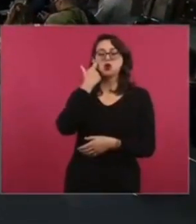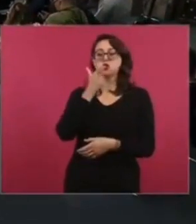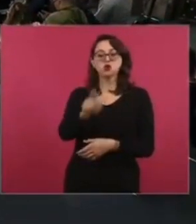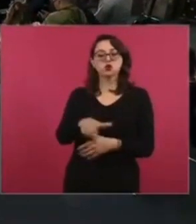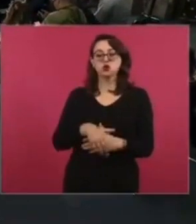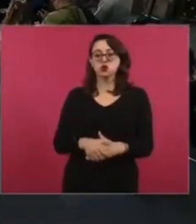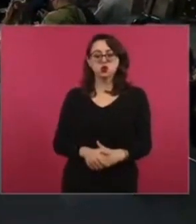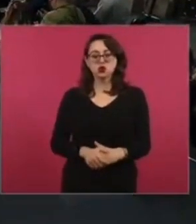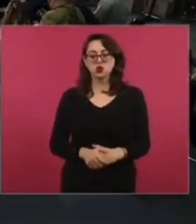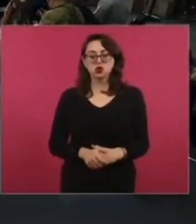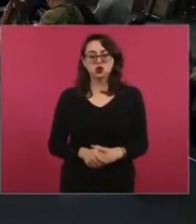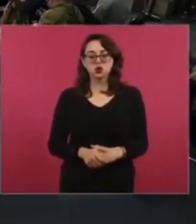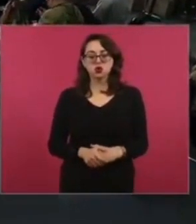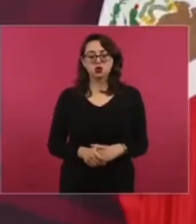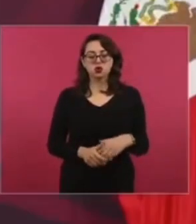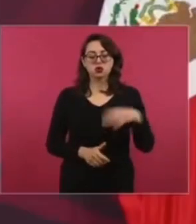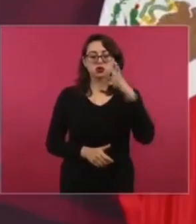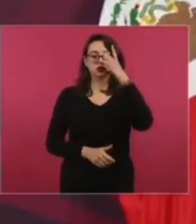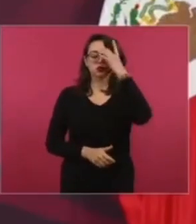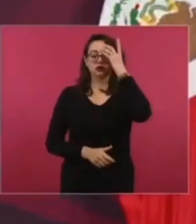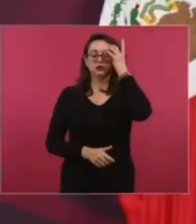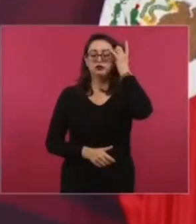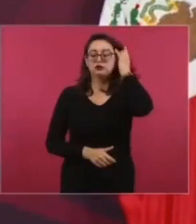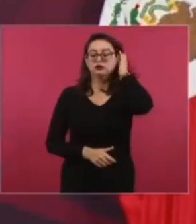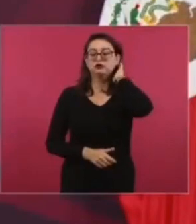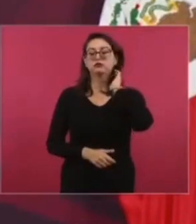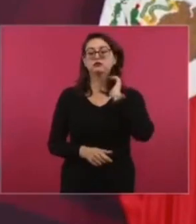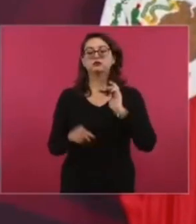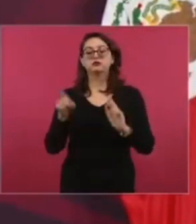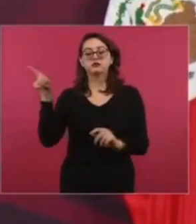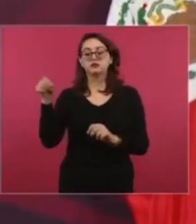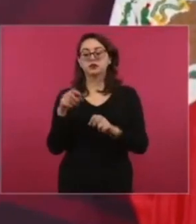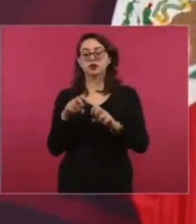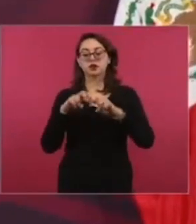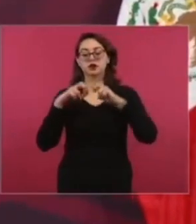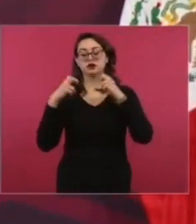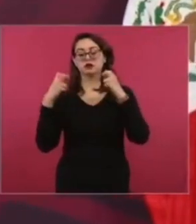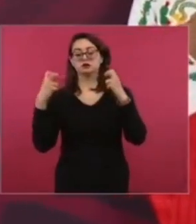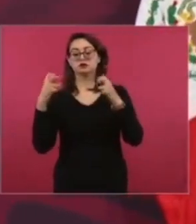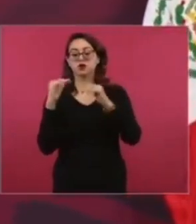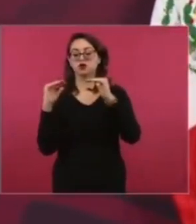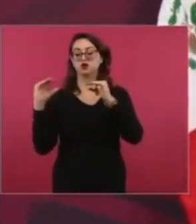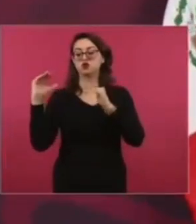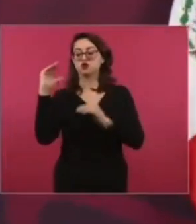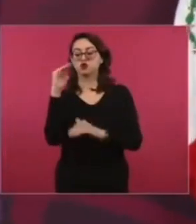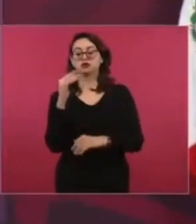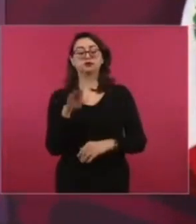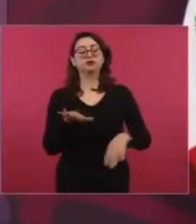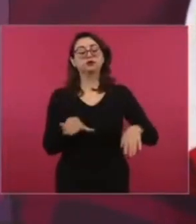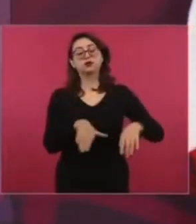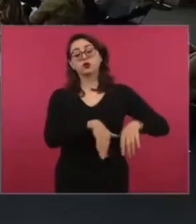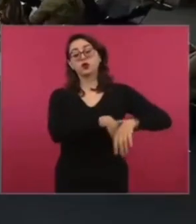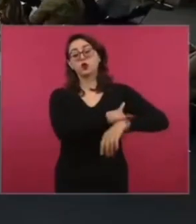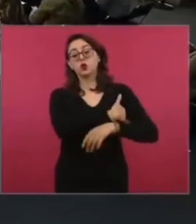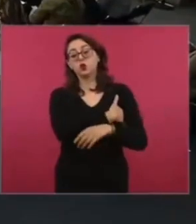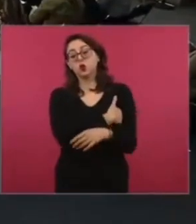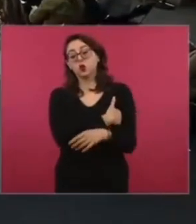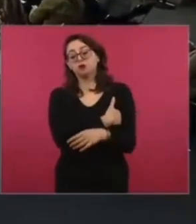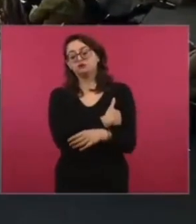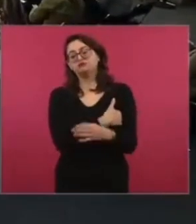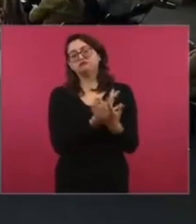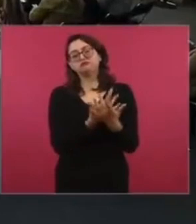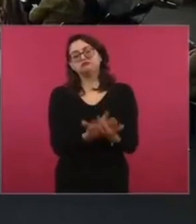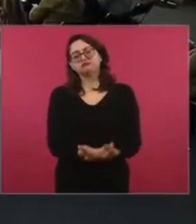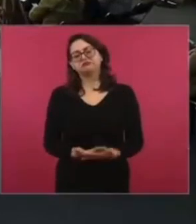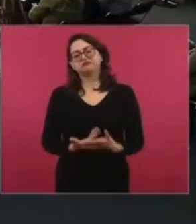25 mil y no resuelve y lo tiene guardado y dónde está